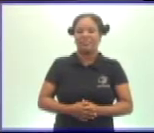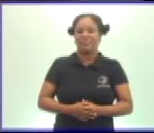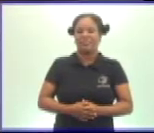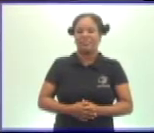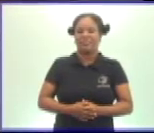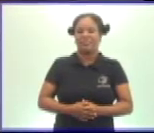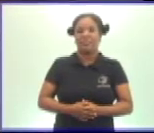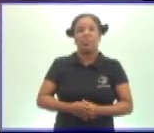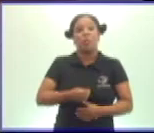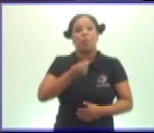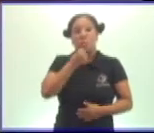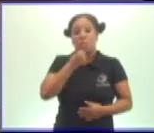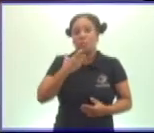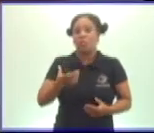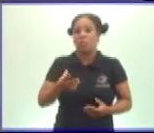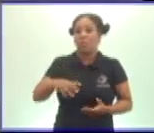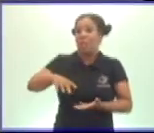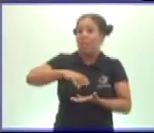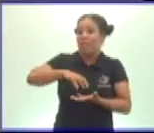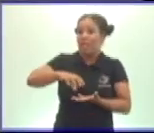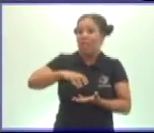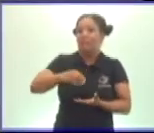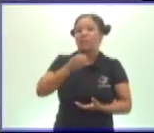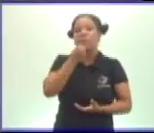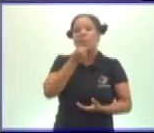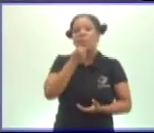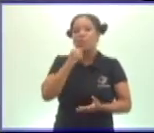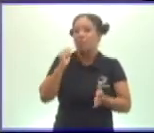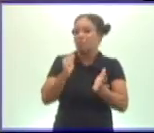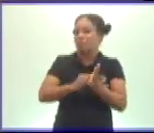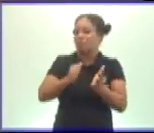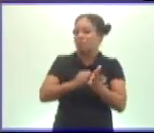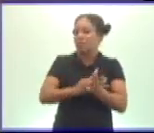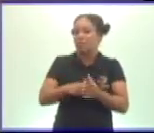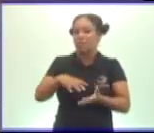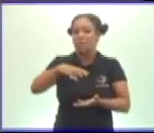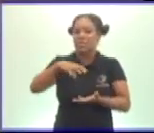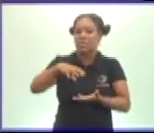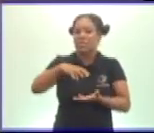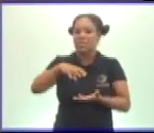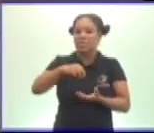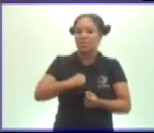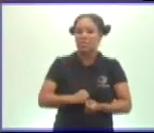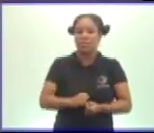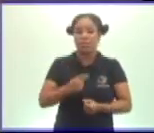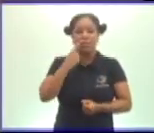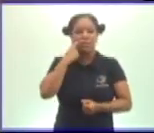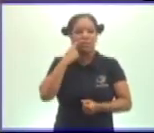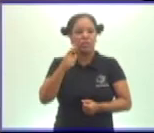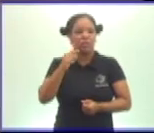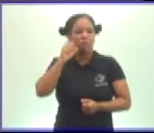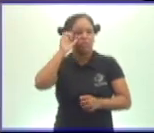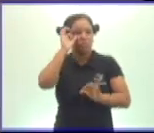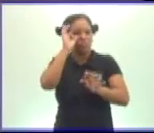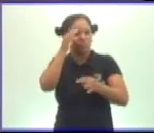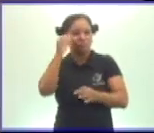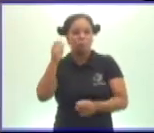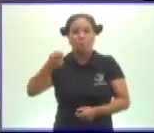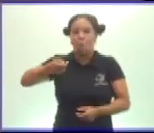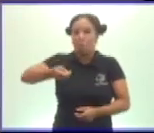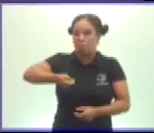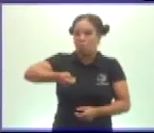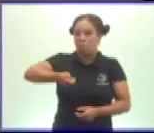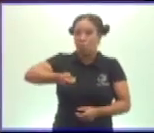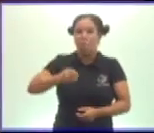Por supuesto, la gelatina podría sedimentar. Pero observemos cuál es el efecto cuando hacemos pasar una luz a través de la